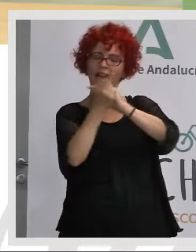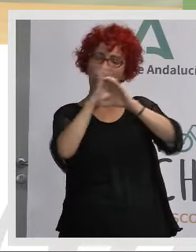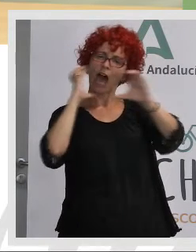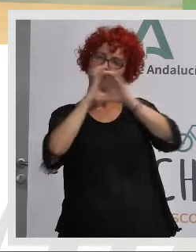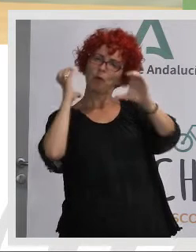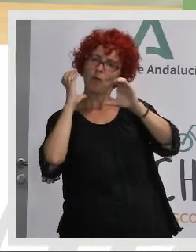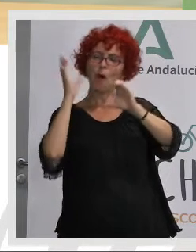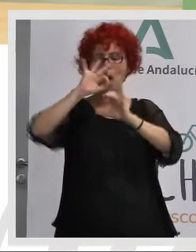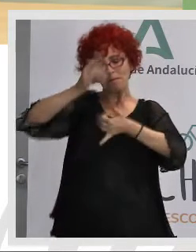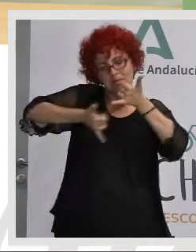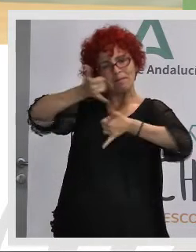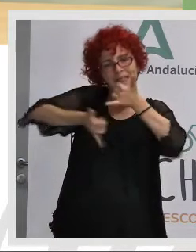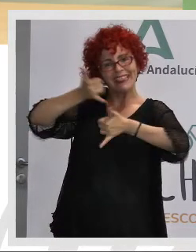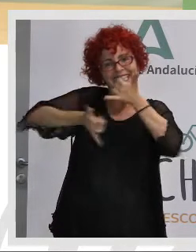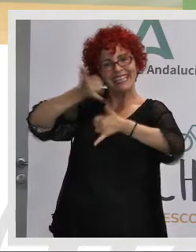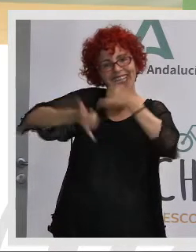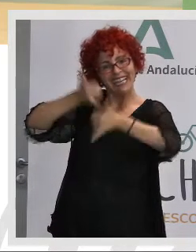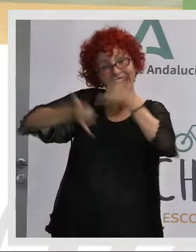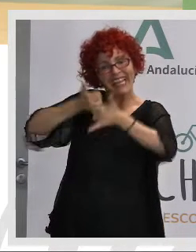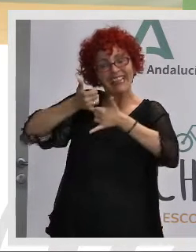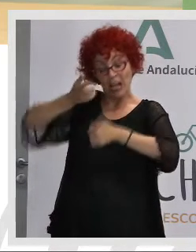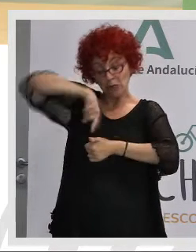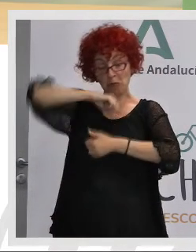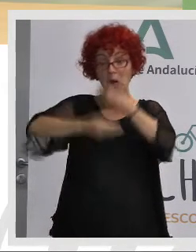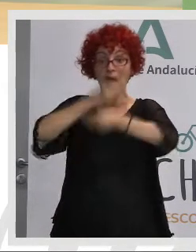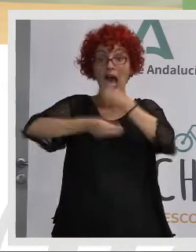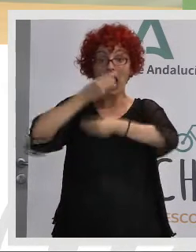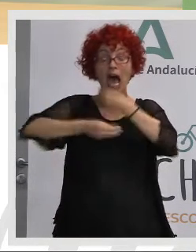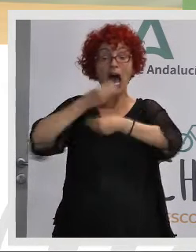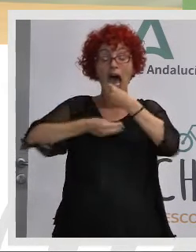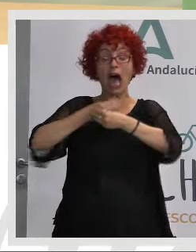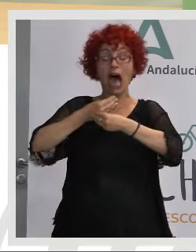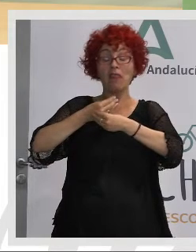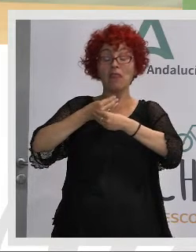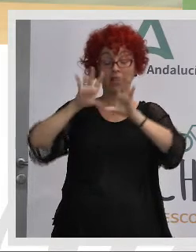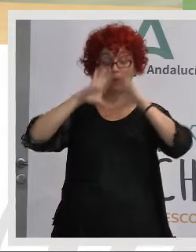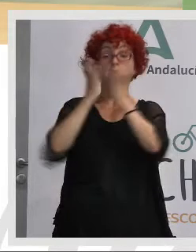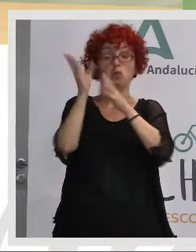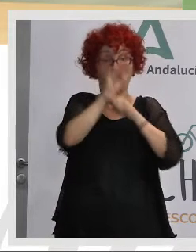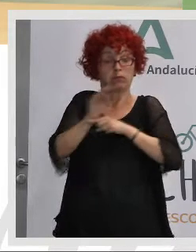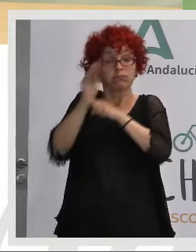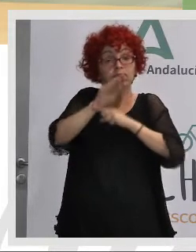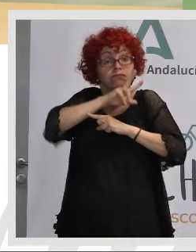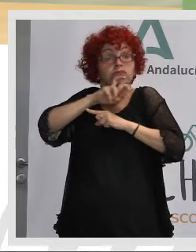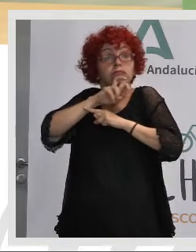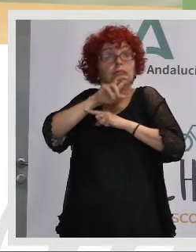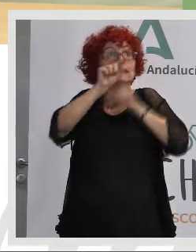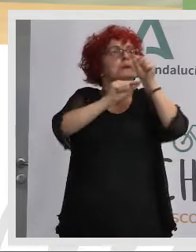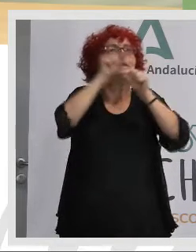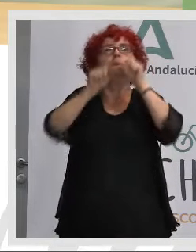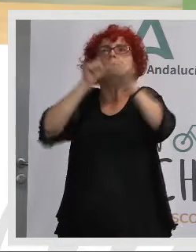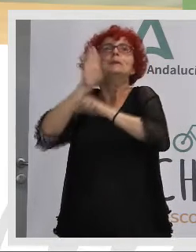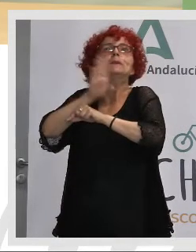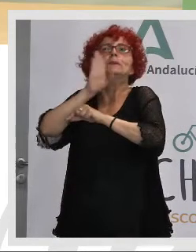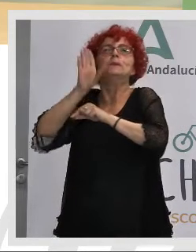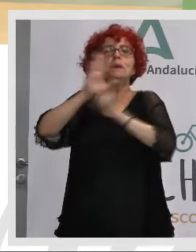si cogemos la bici, si vamos desplazándonos andando a nuestro cole por las mañanas, pues ayudamos a que se contamine menos y